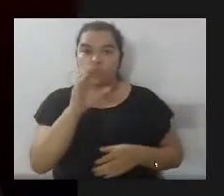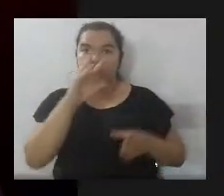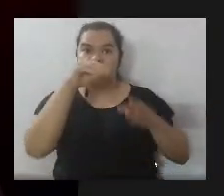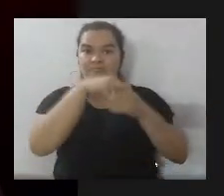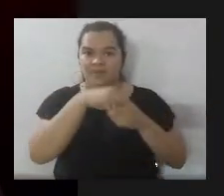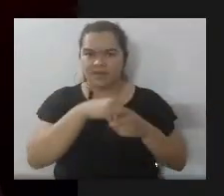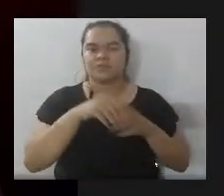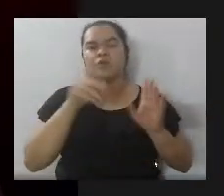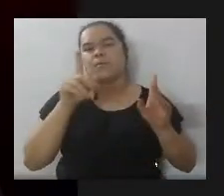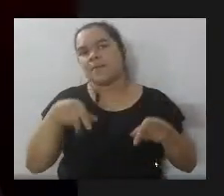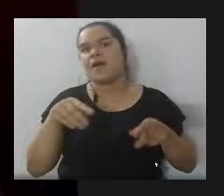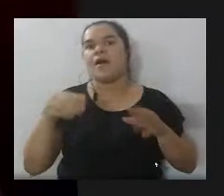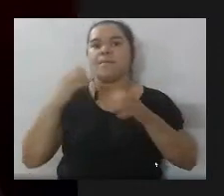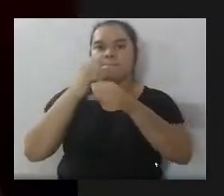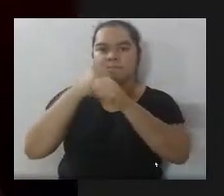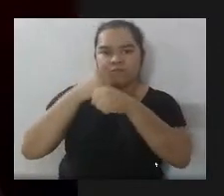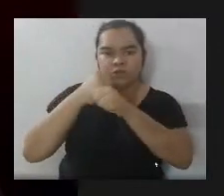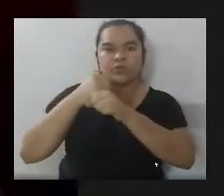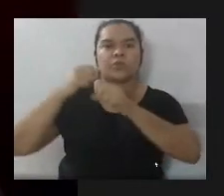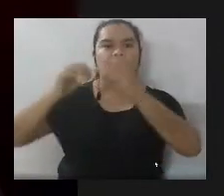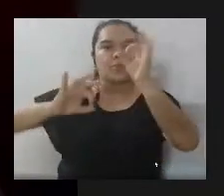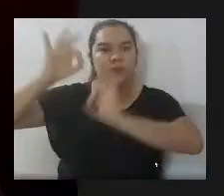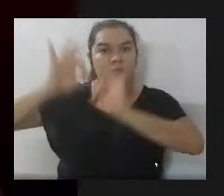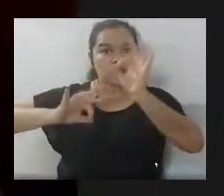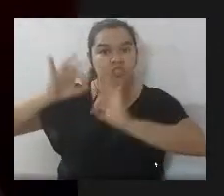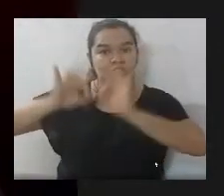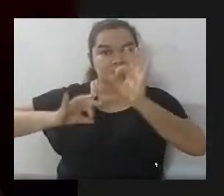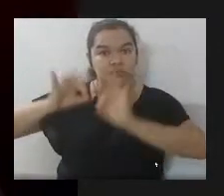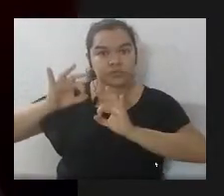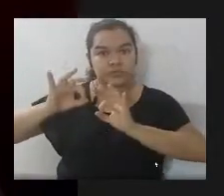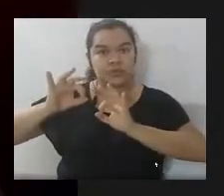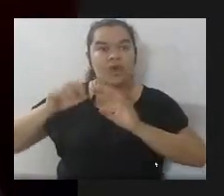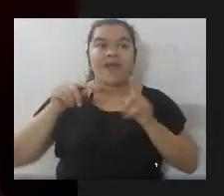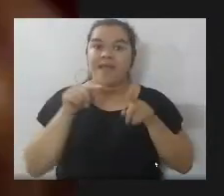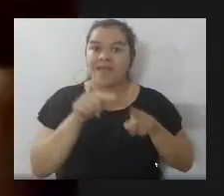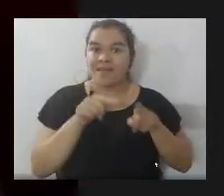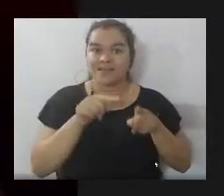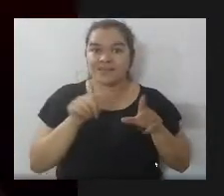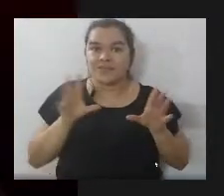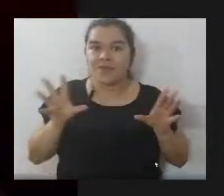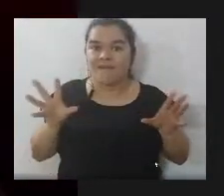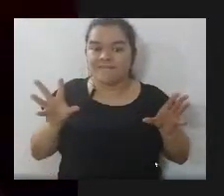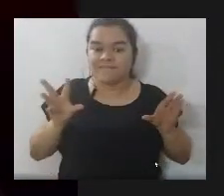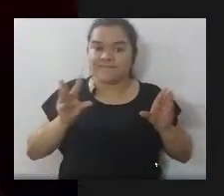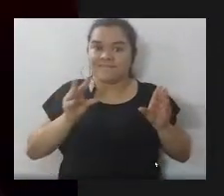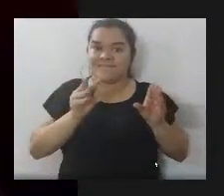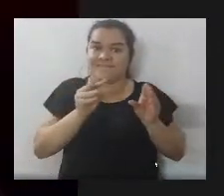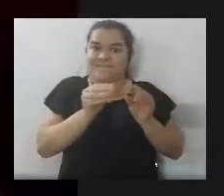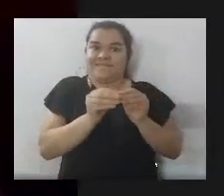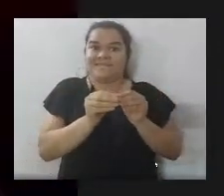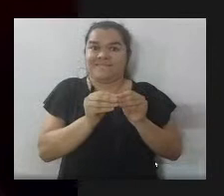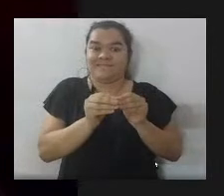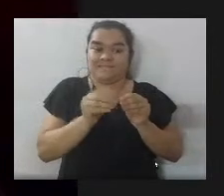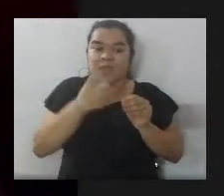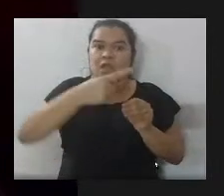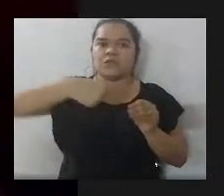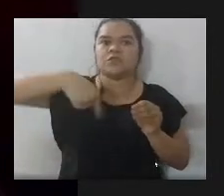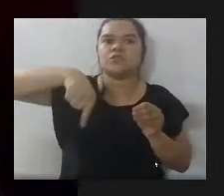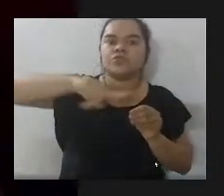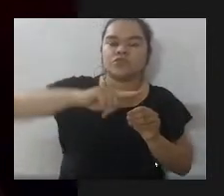los laboratorios y proyectos, hacen todo un combo de herramientas